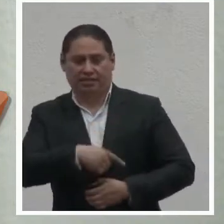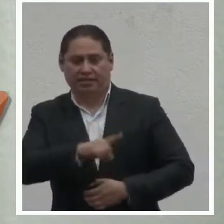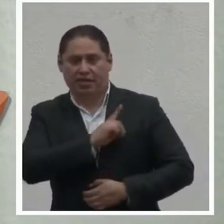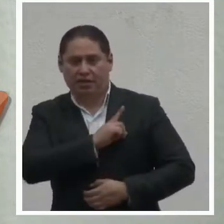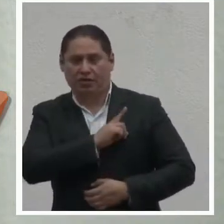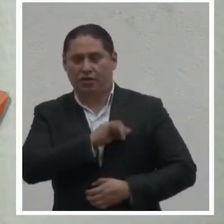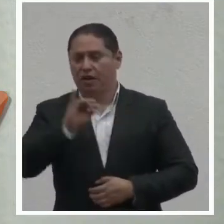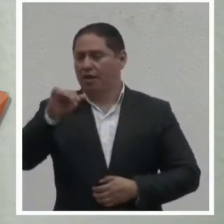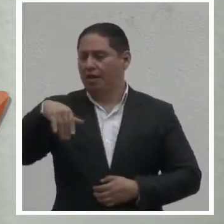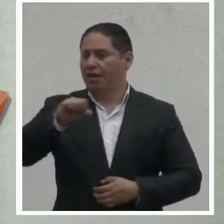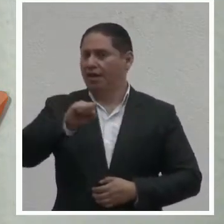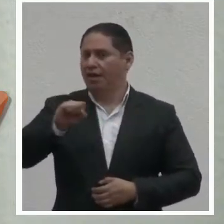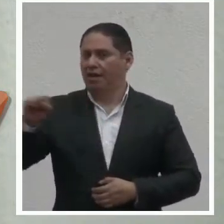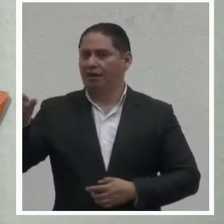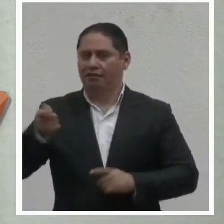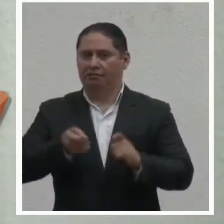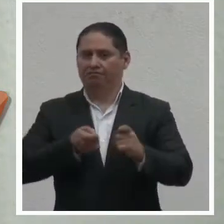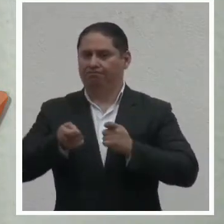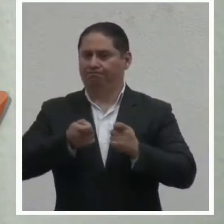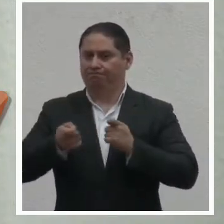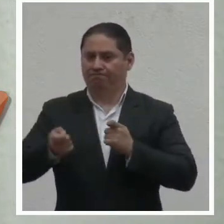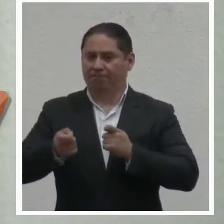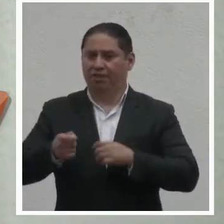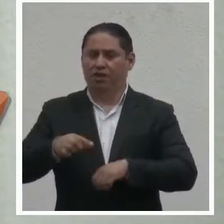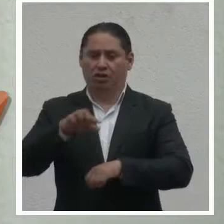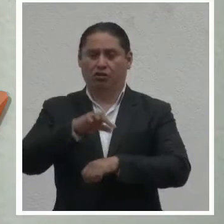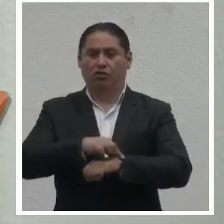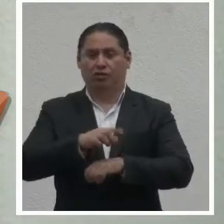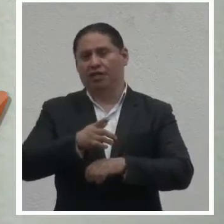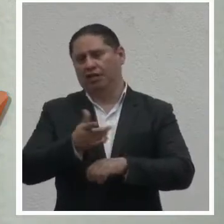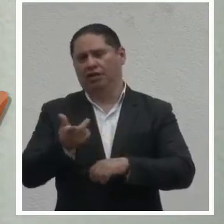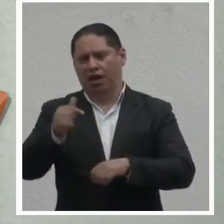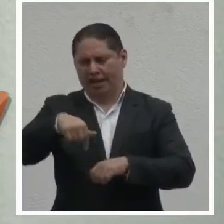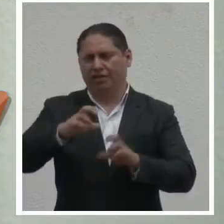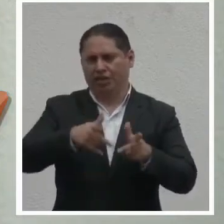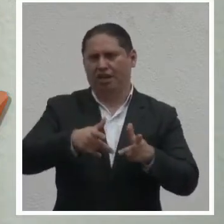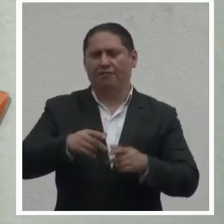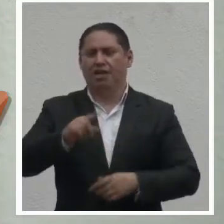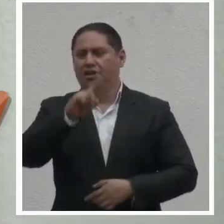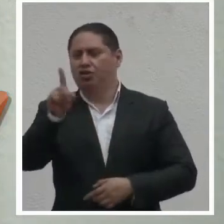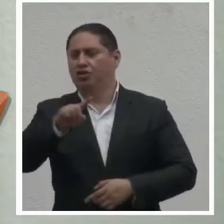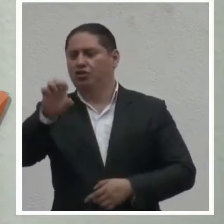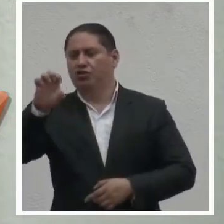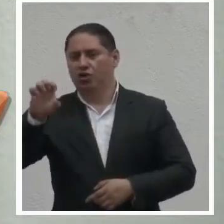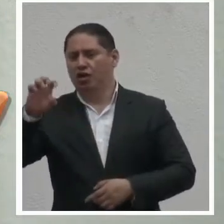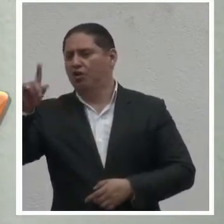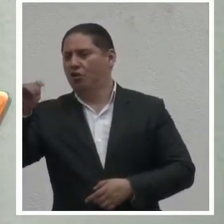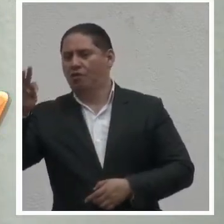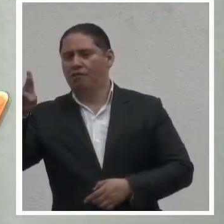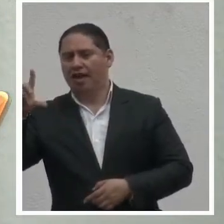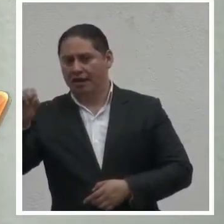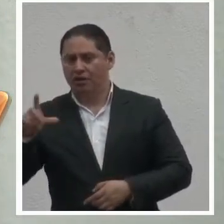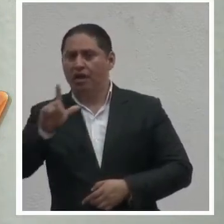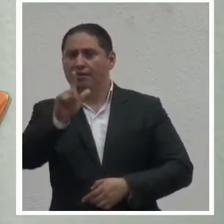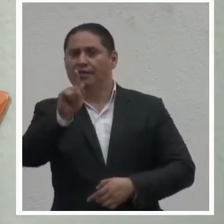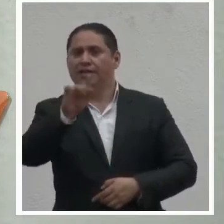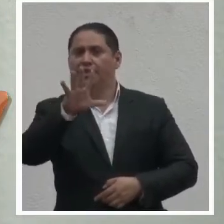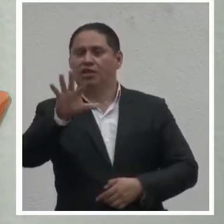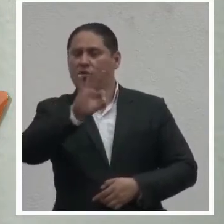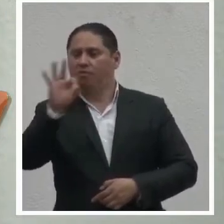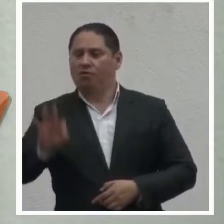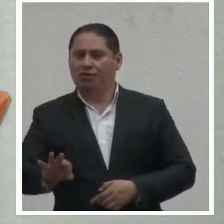IMSS, dirigido por otro gran chiapaneco, Zoé Robledo, ha logrado que más del 75% de la